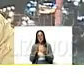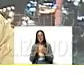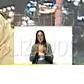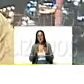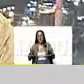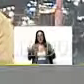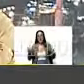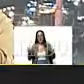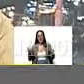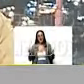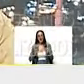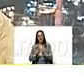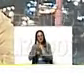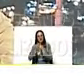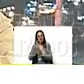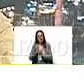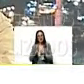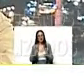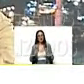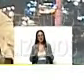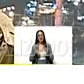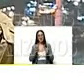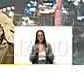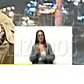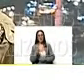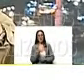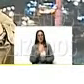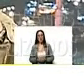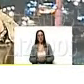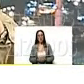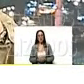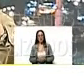crecer, lo que va a crecer.